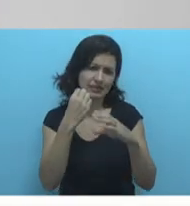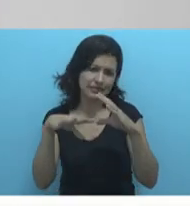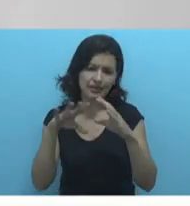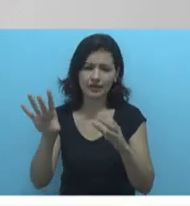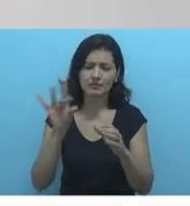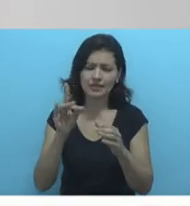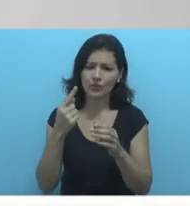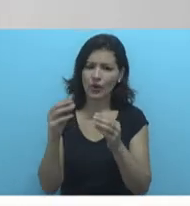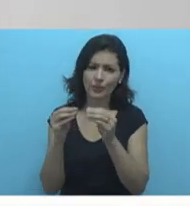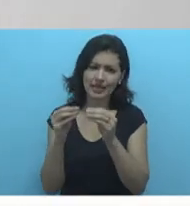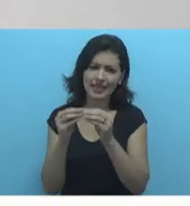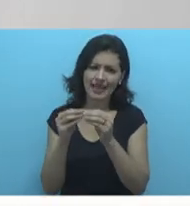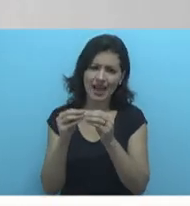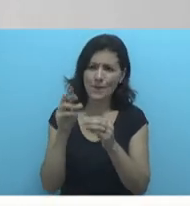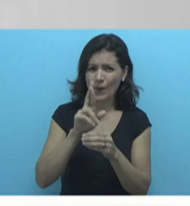compañera militante,